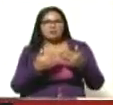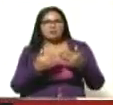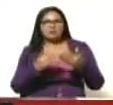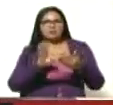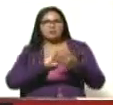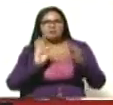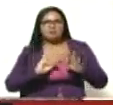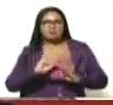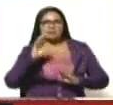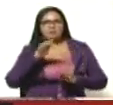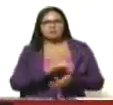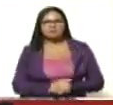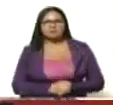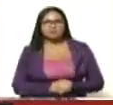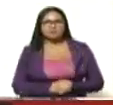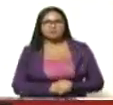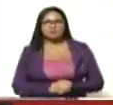vía de escape?